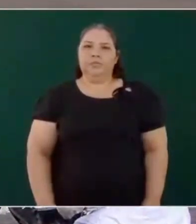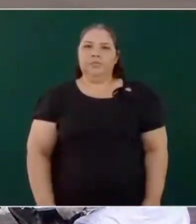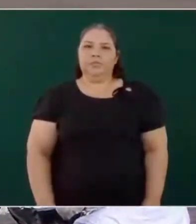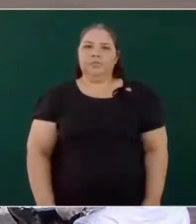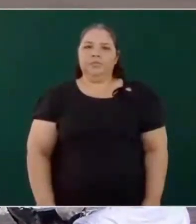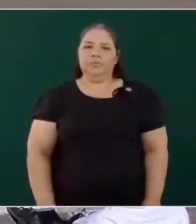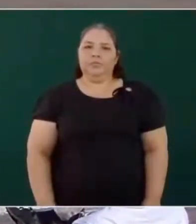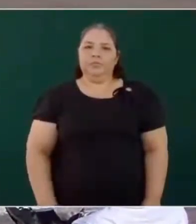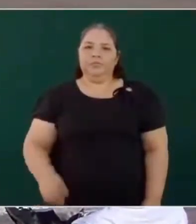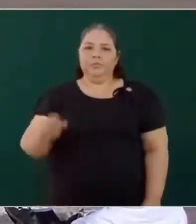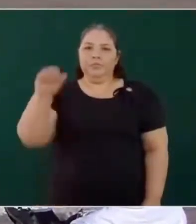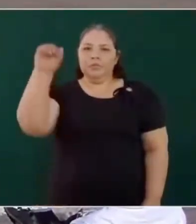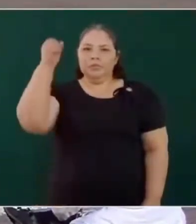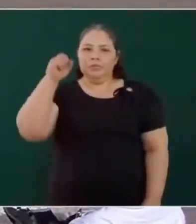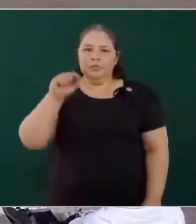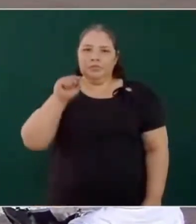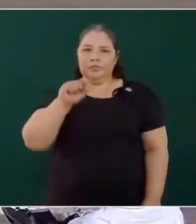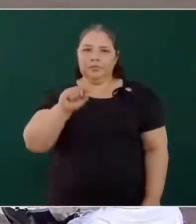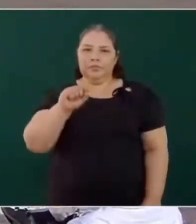¿Aquí dónde estamos?